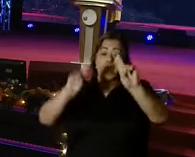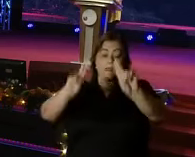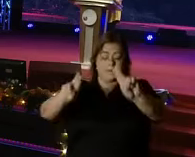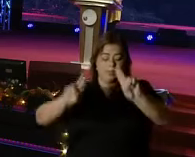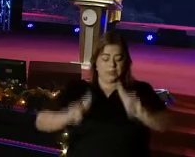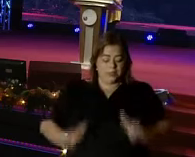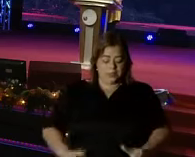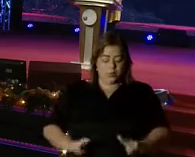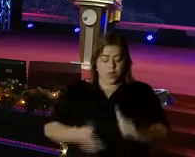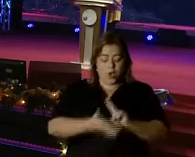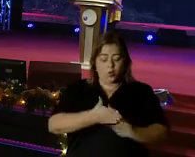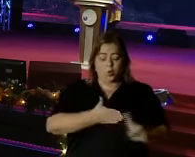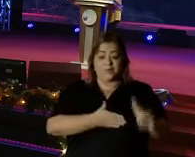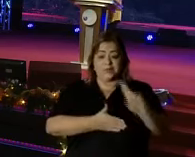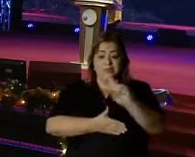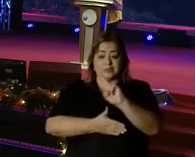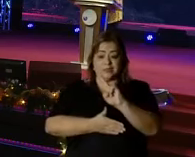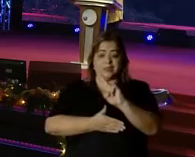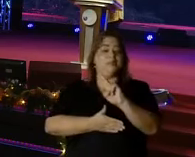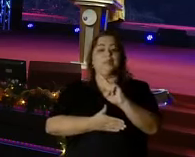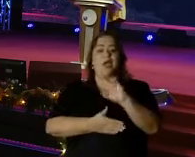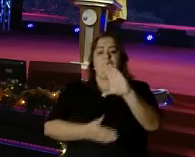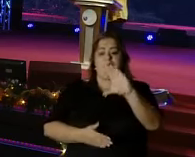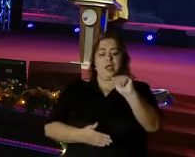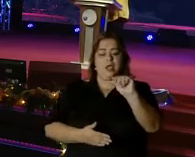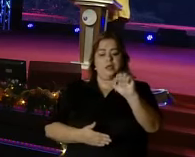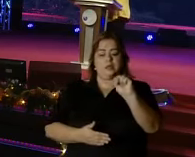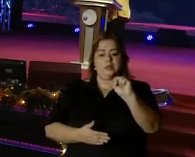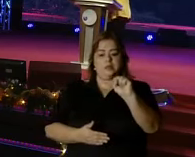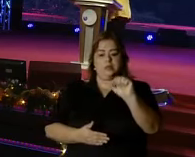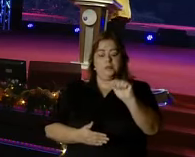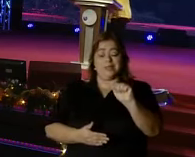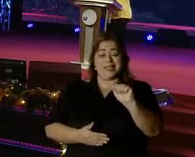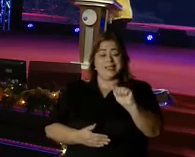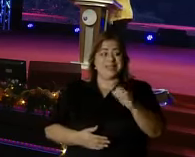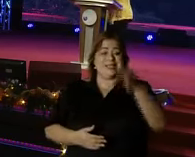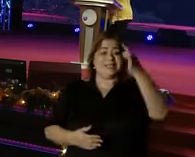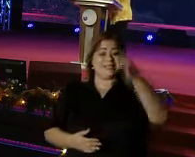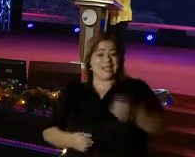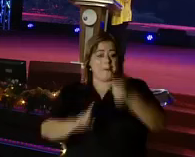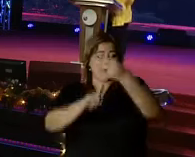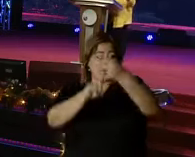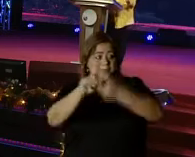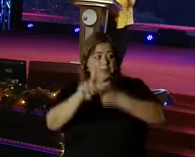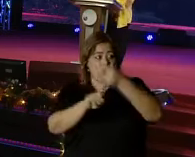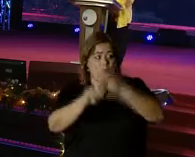que aproveche, las clases siempre son el último sábado de cada mes.